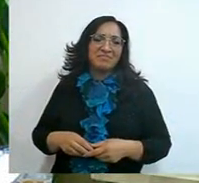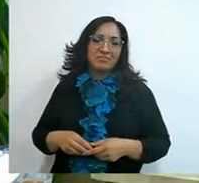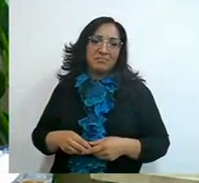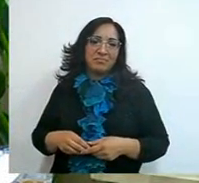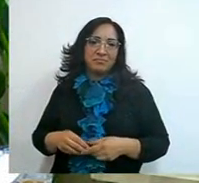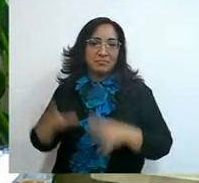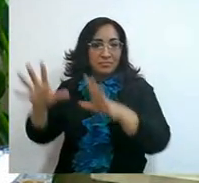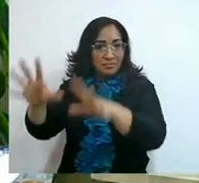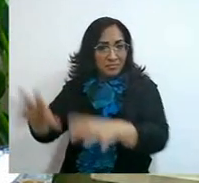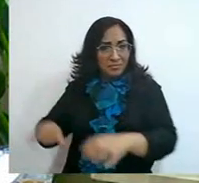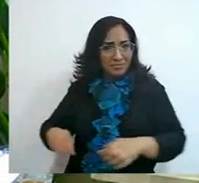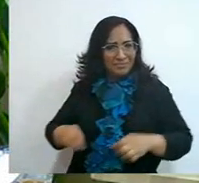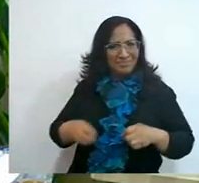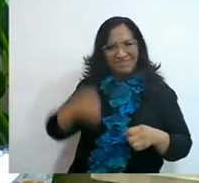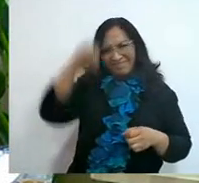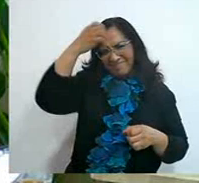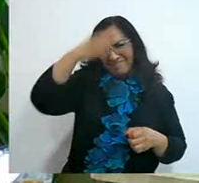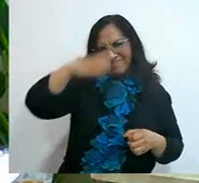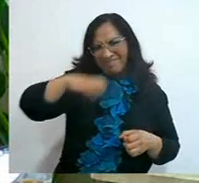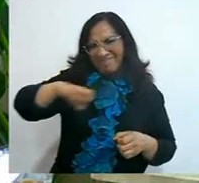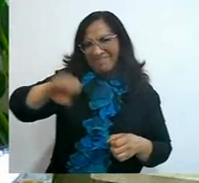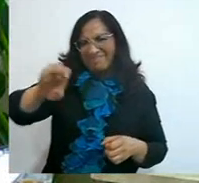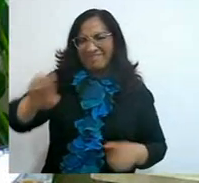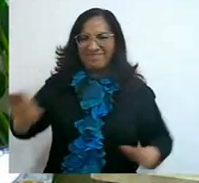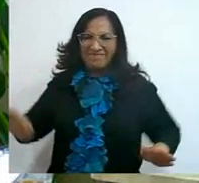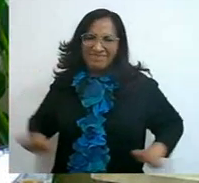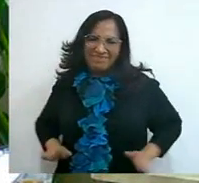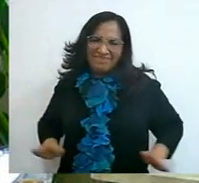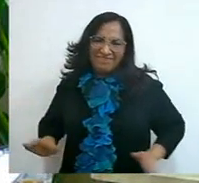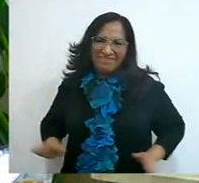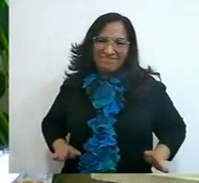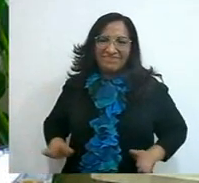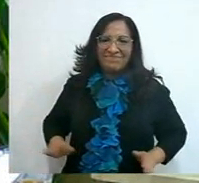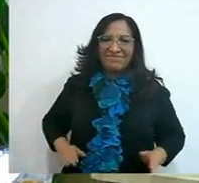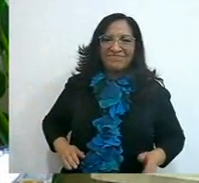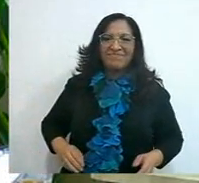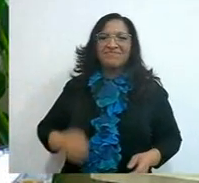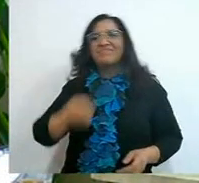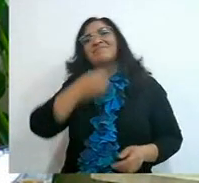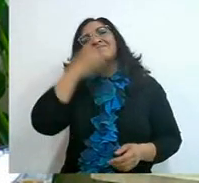Agarran costumbres extrañas, vamos a orar por liberación.